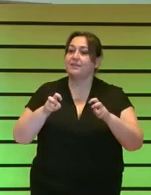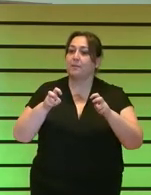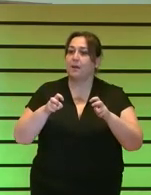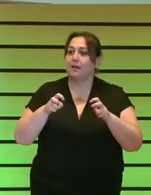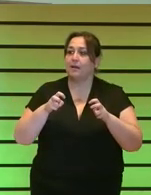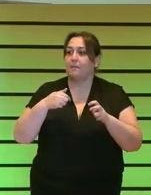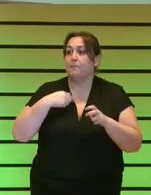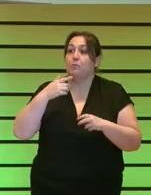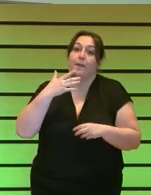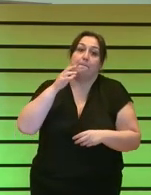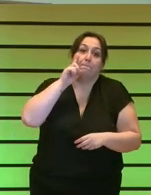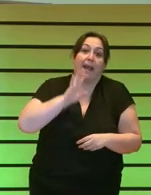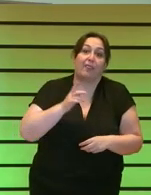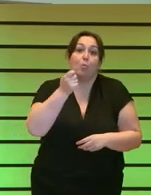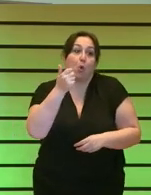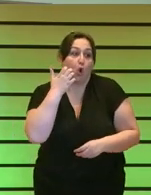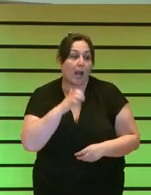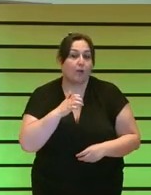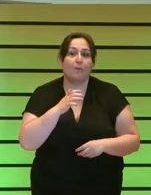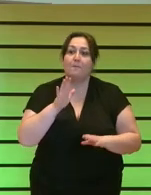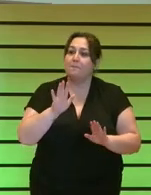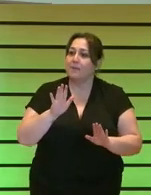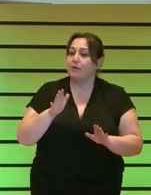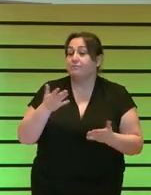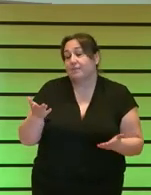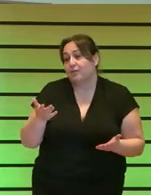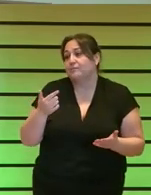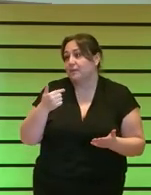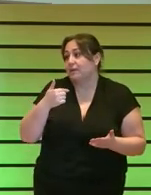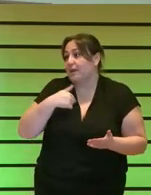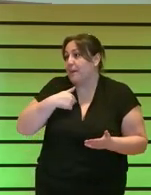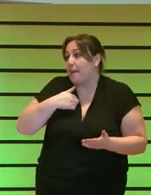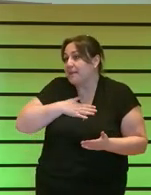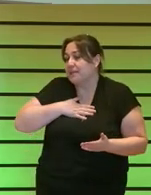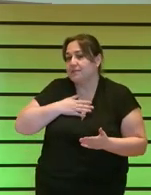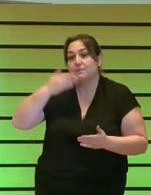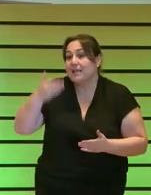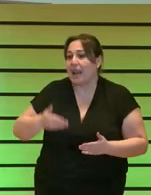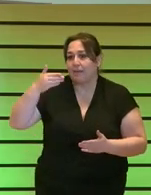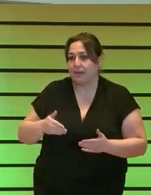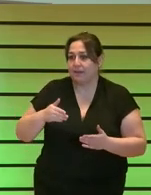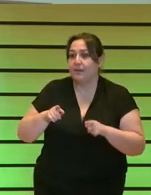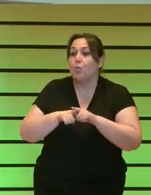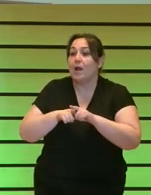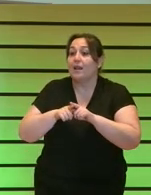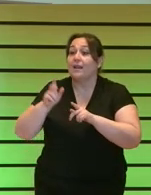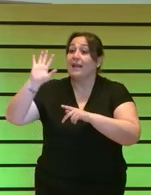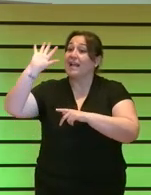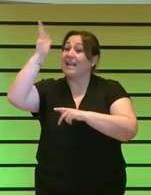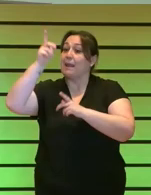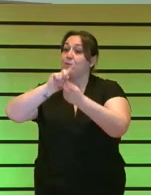puede parecer un poco así un poco raro pero que claro a mí me parece que la clave no que es la relación entre el cambio climático y la